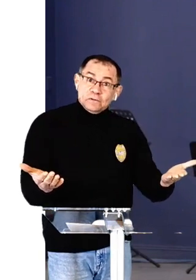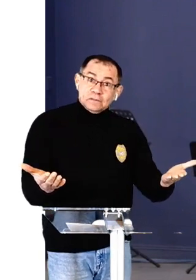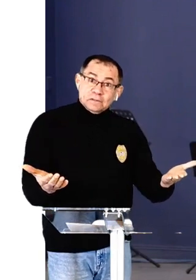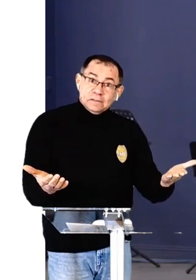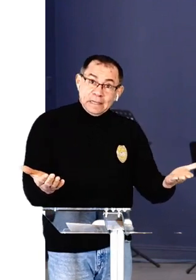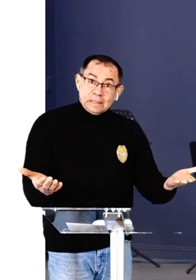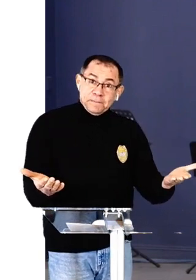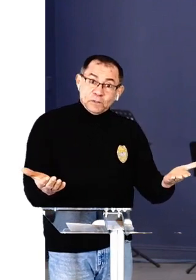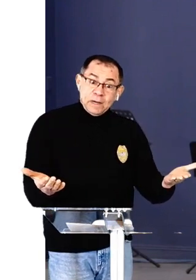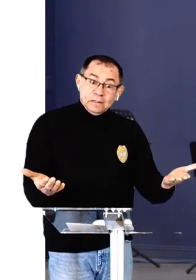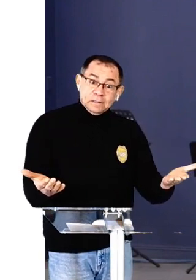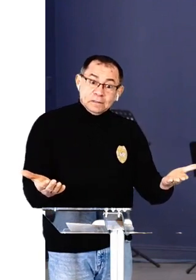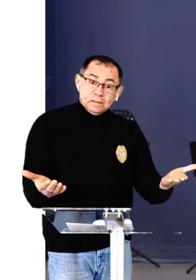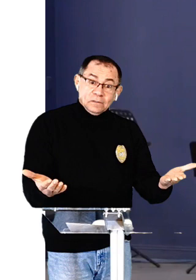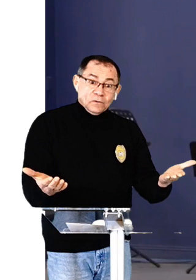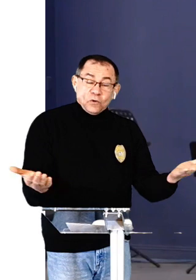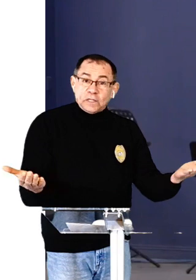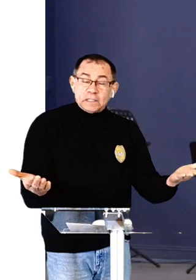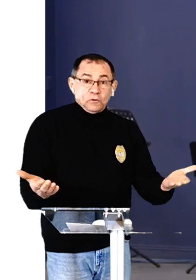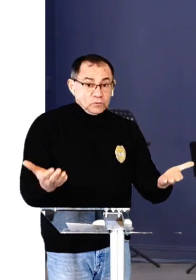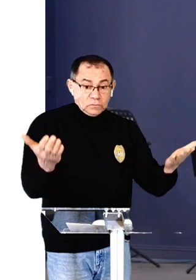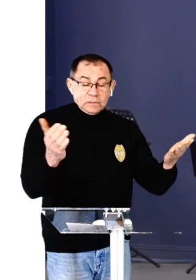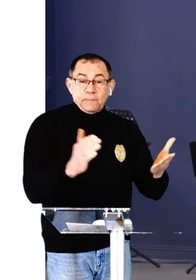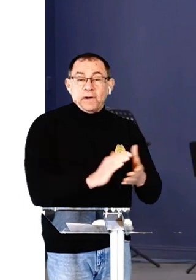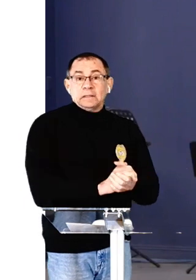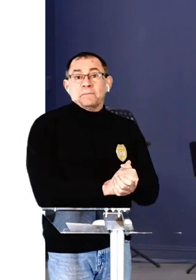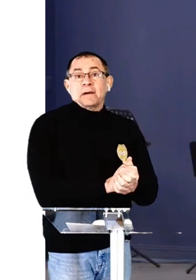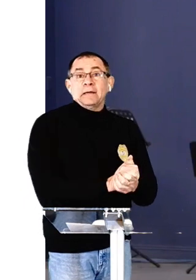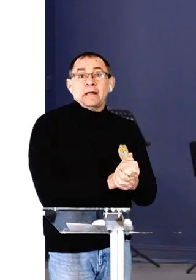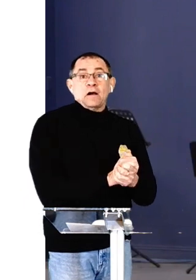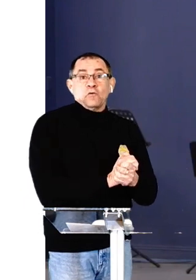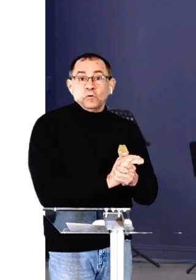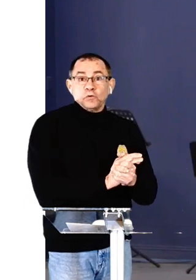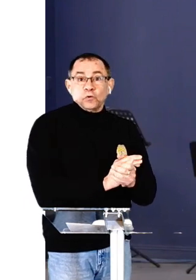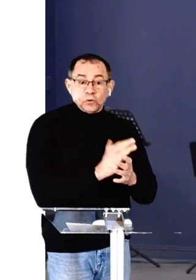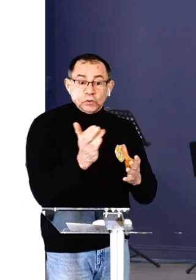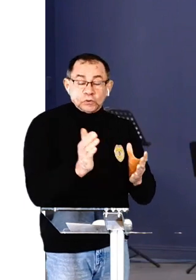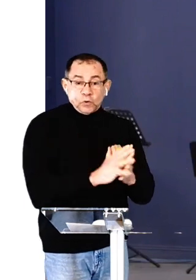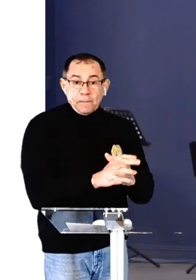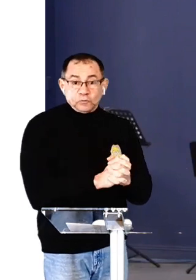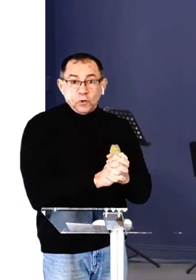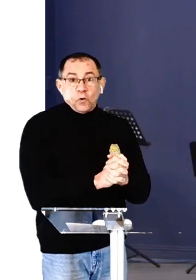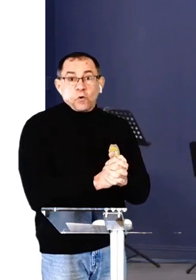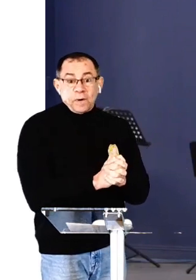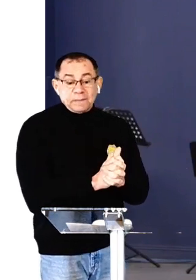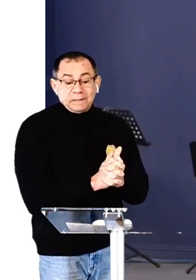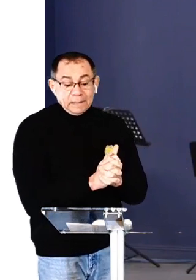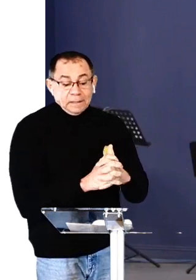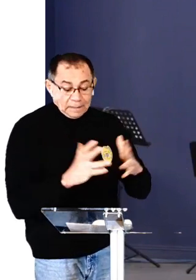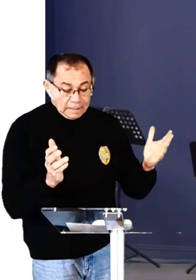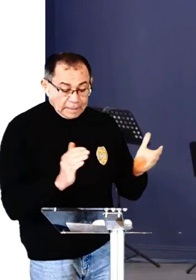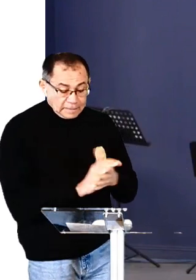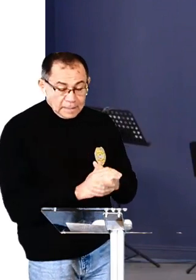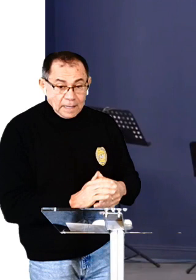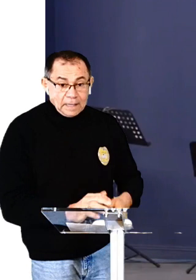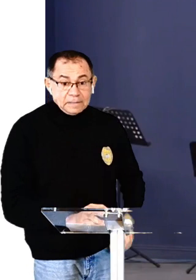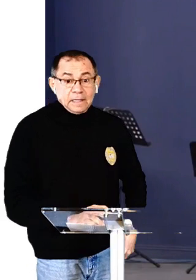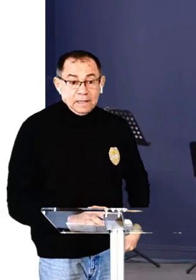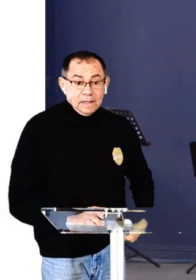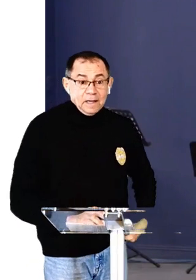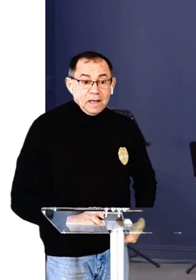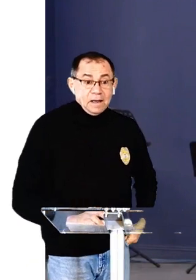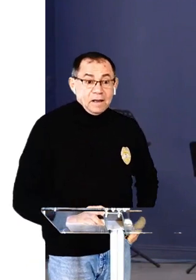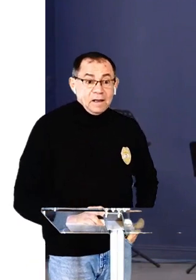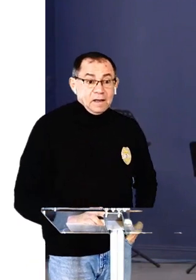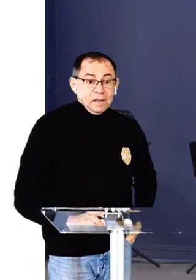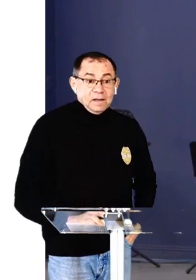seminario de guerra espiritual, contáctenos. Tenemos gente para ir allá con mucho gusto, se lo damos completamente gratis. Así que,